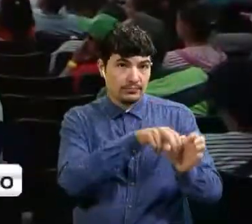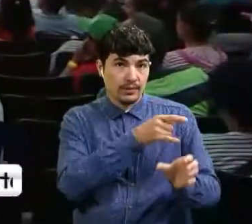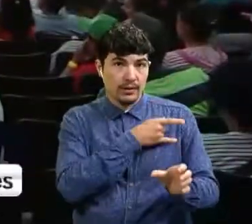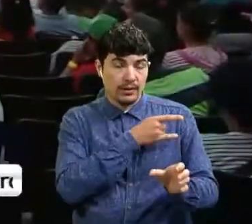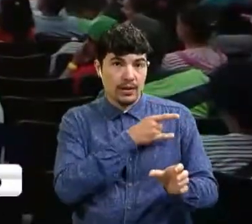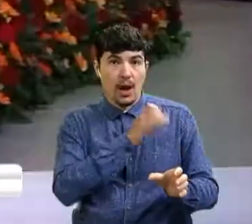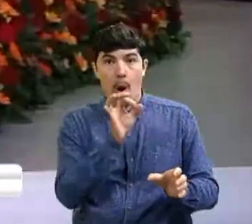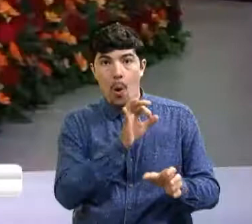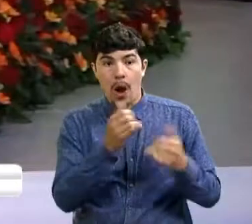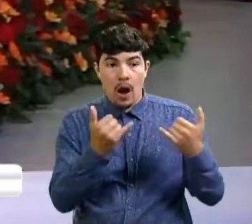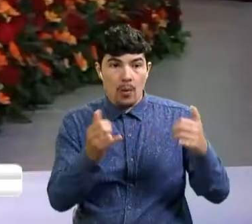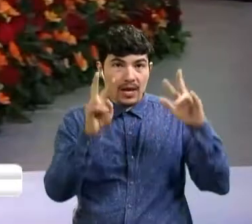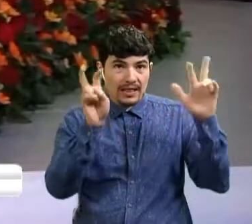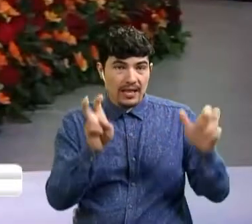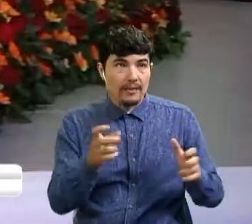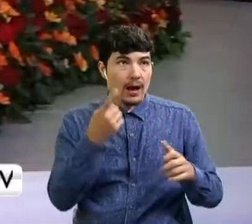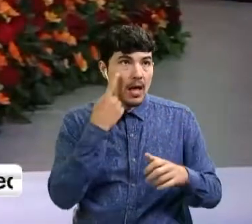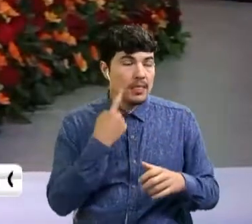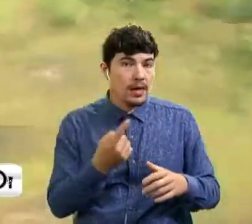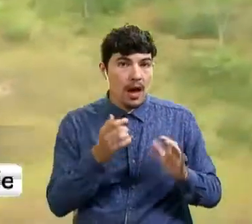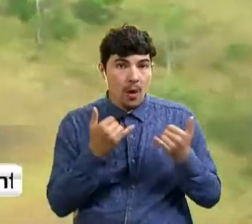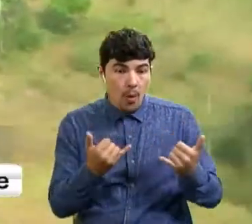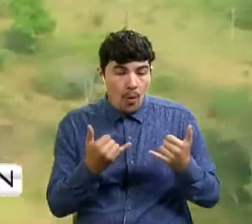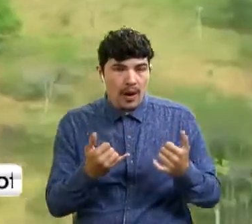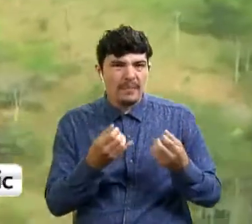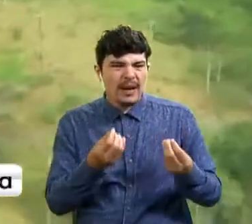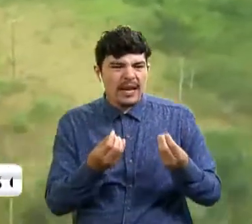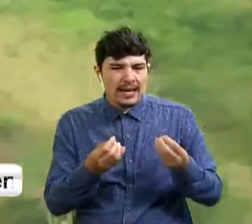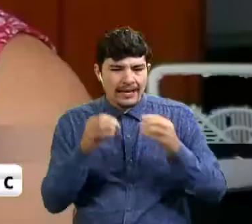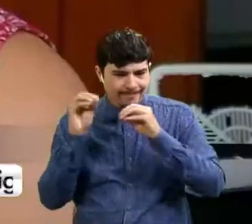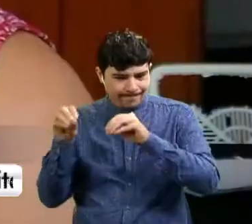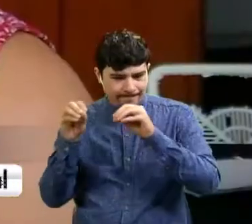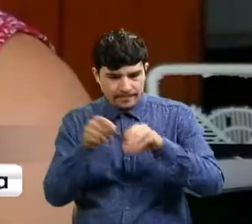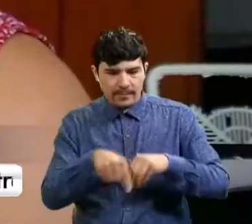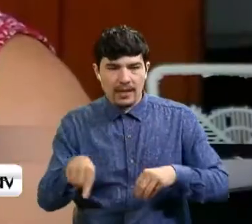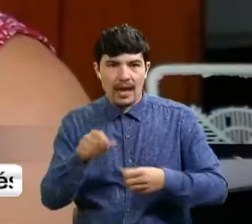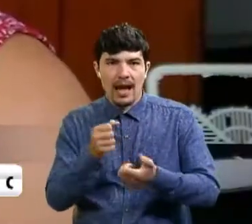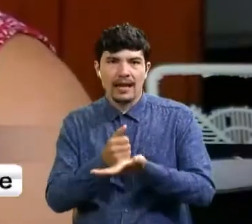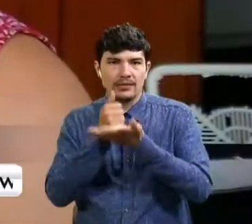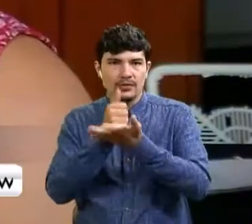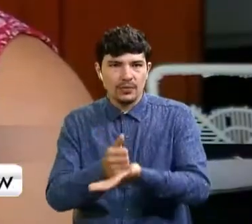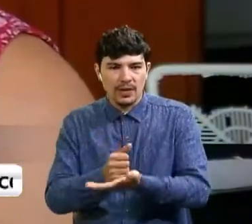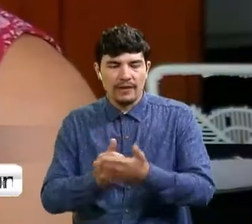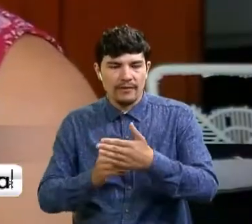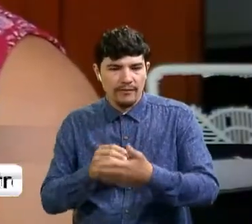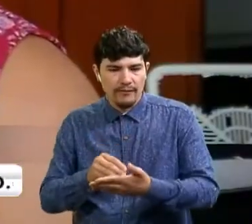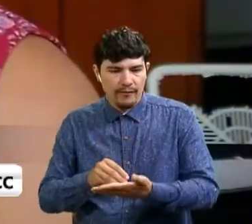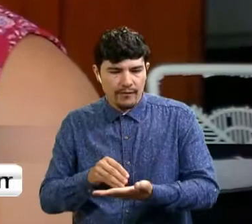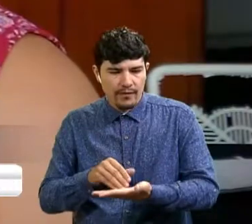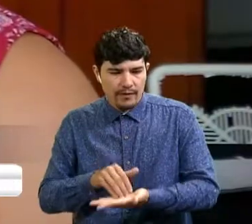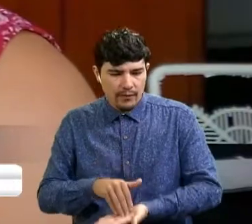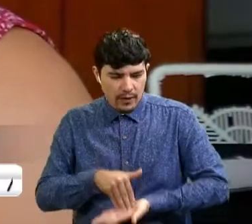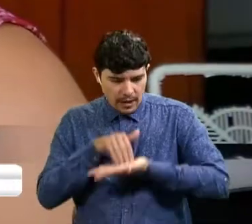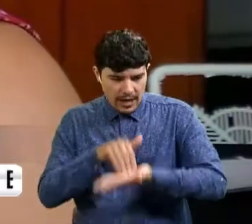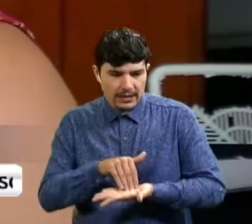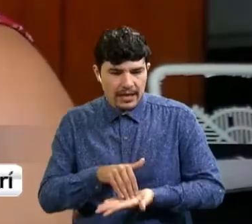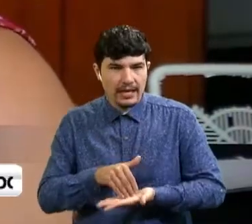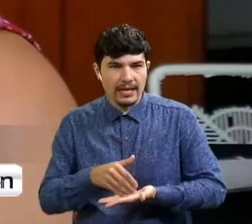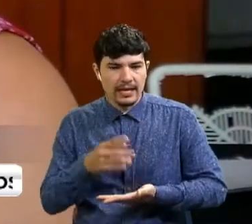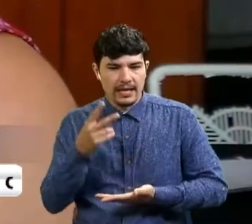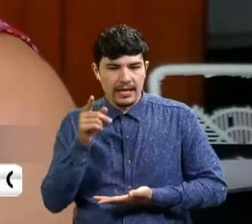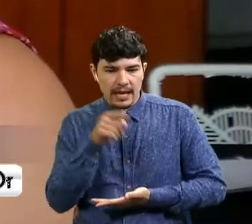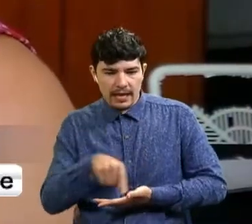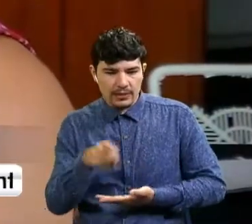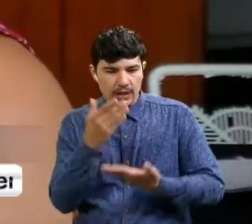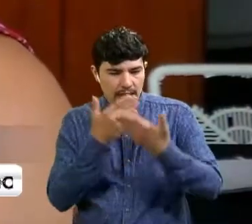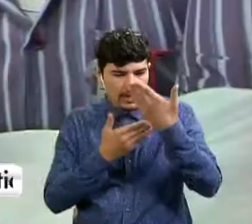o esta temática del día de hoy les ayude a fortalecer y mirar en verdad qué programas son